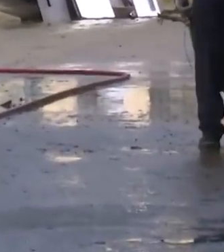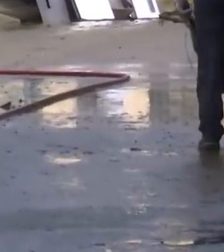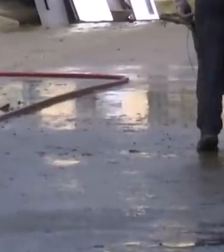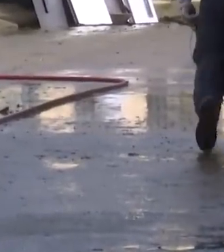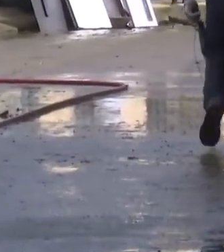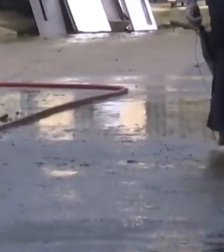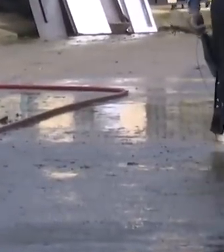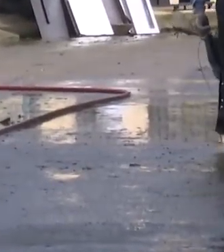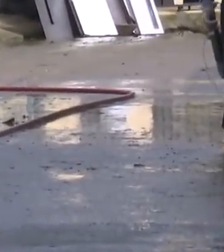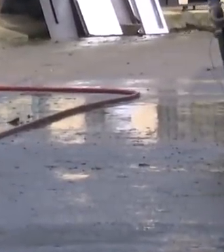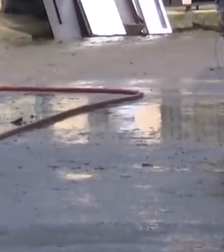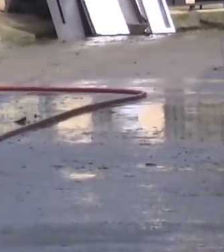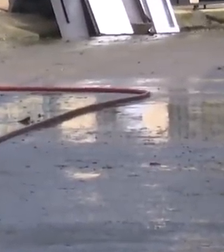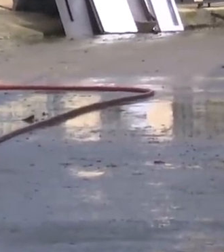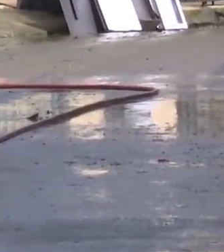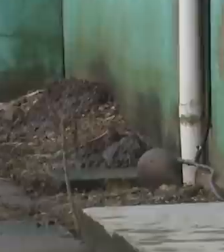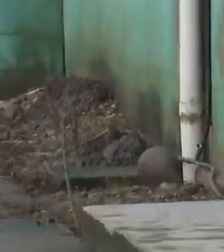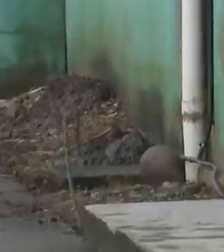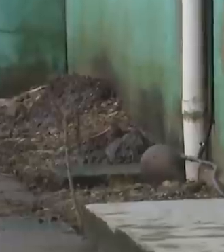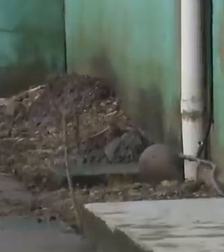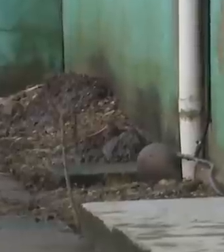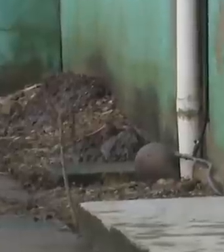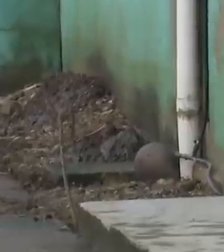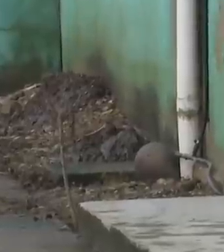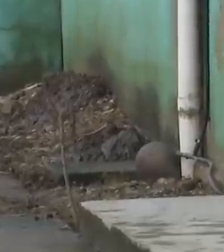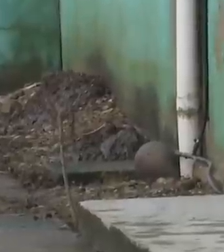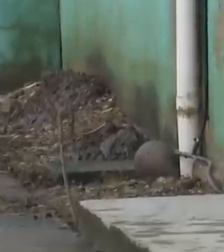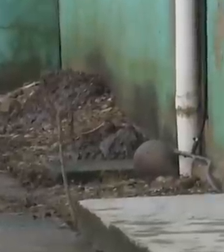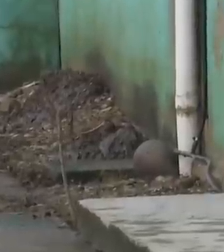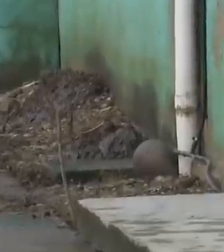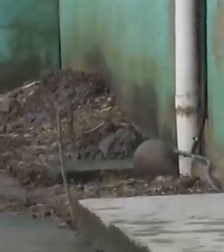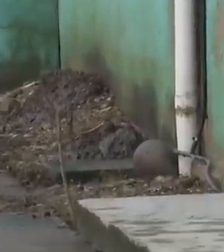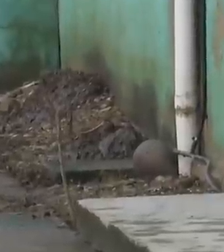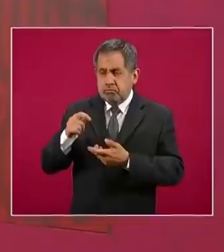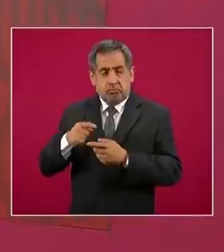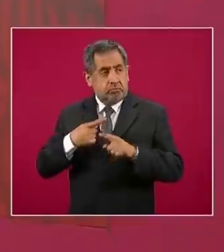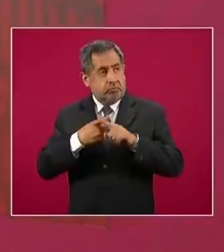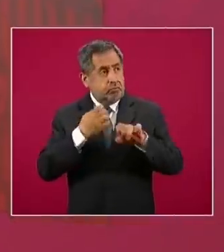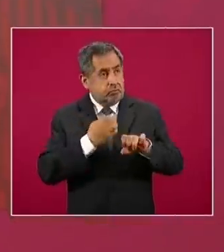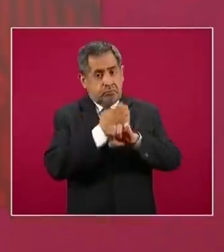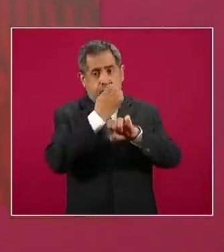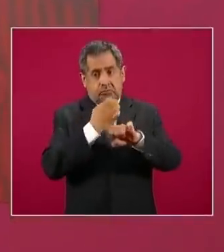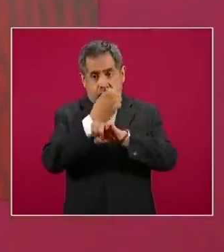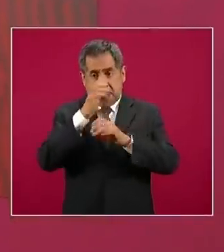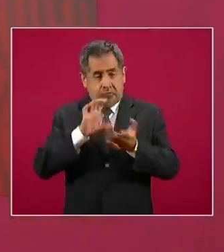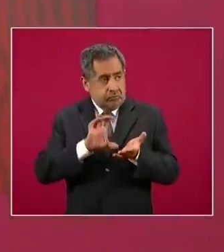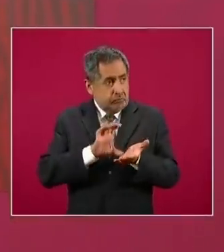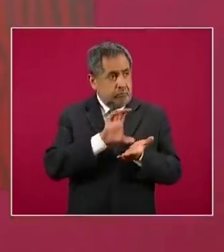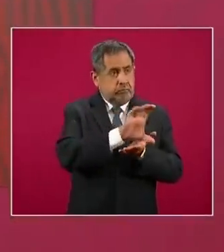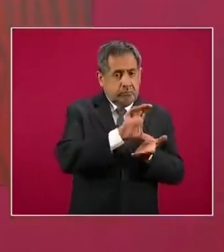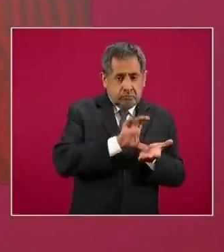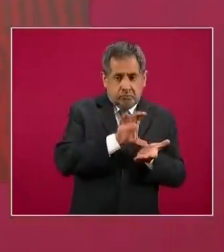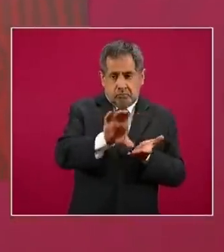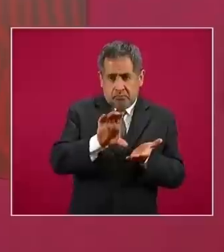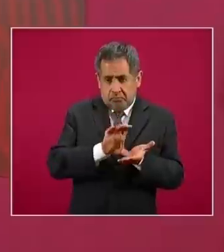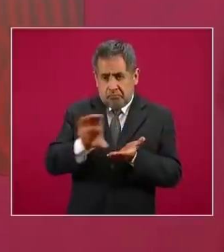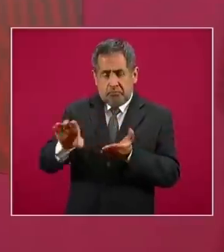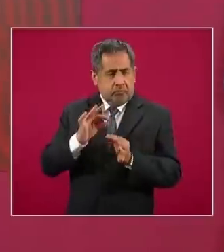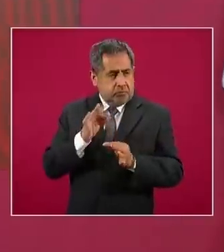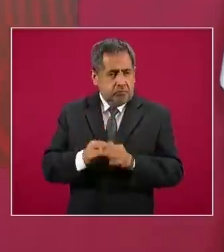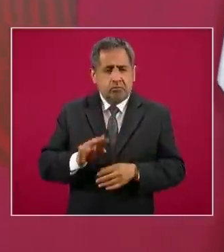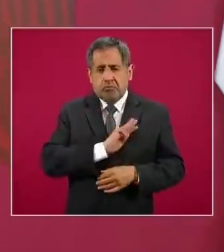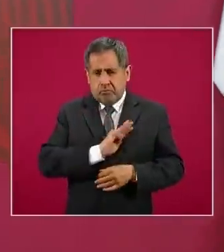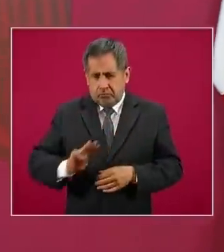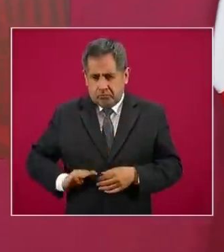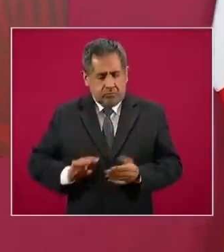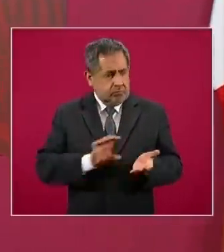lo que reiteró que habrá un apoyo a cada familia que padeció o sigue padeciendo los efectos de las inundaciones, por lo que dejó claro que en las